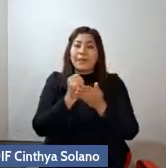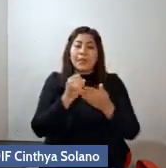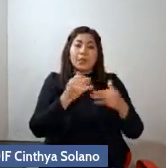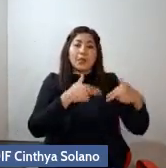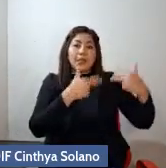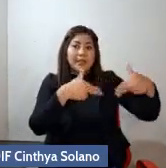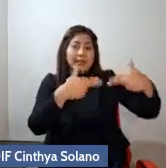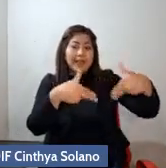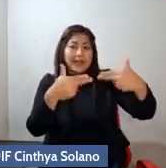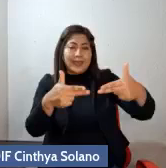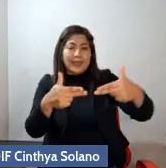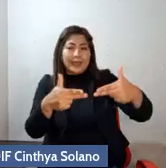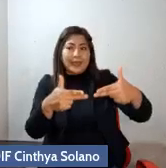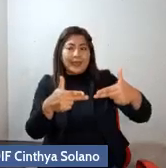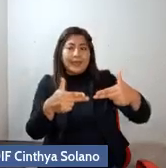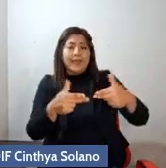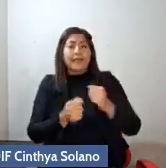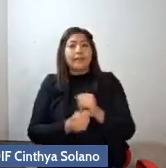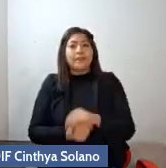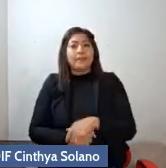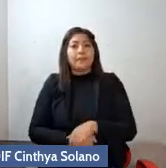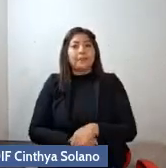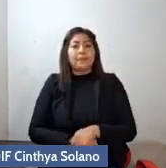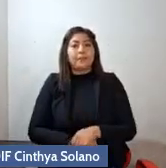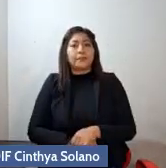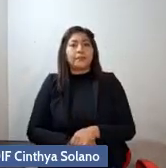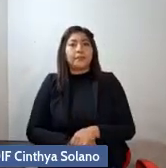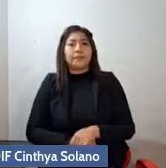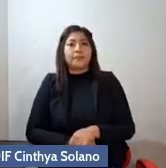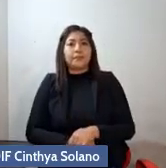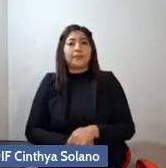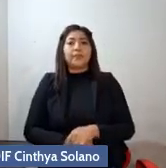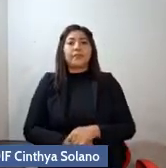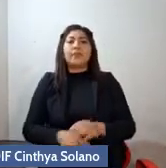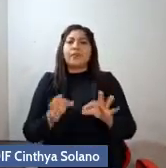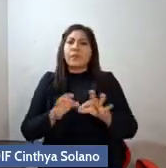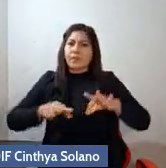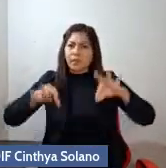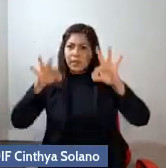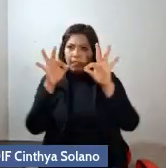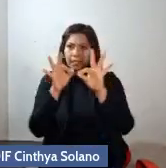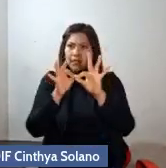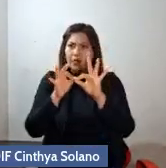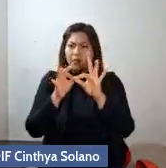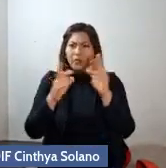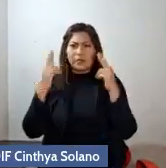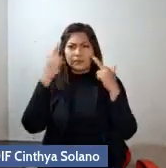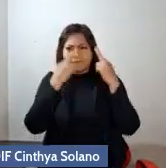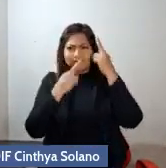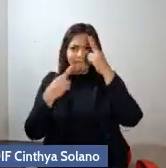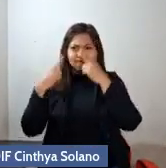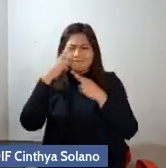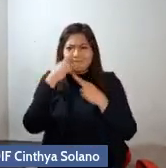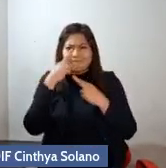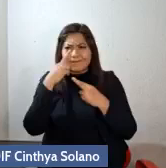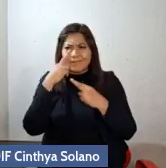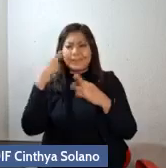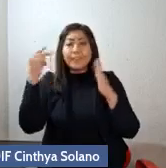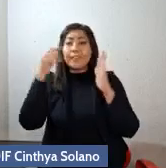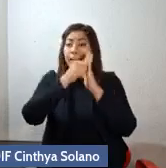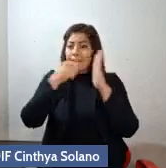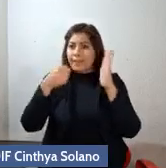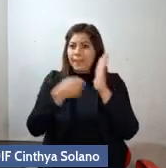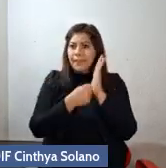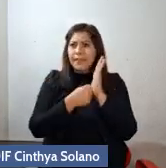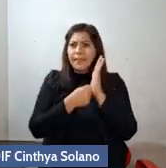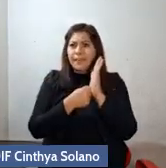Perdón, bienes. Que esto sería importante, ¿no? Estar revisando y actualizando el testamento regularmente, podría ser, ¿no? Por si tiene uno